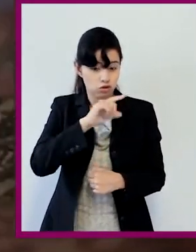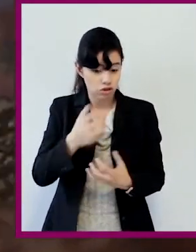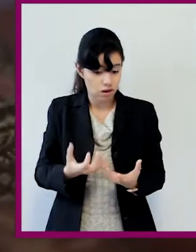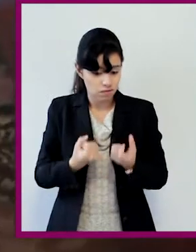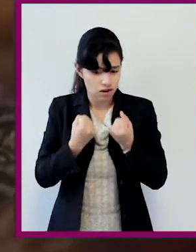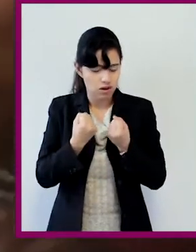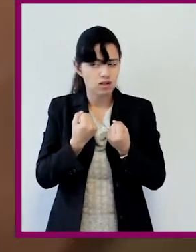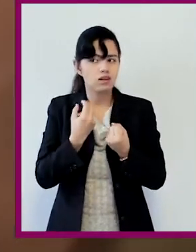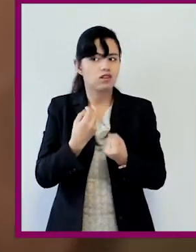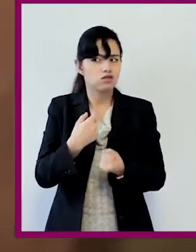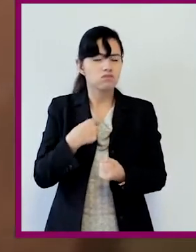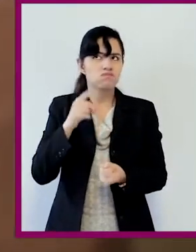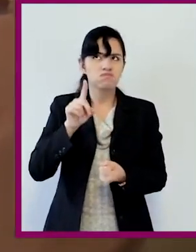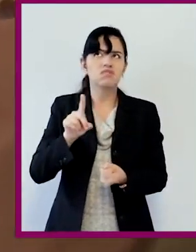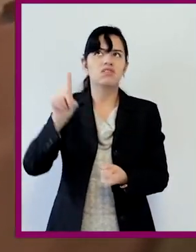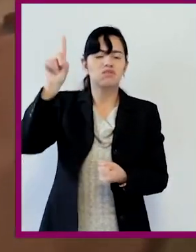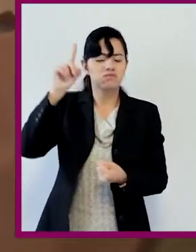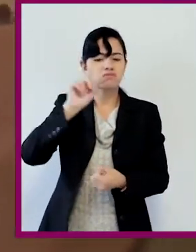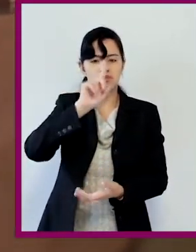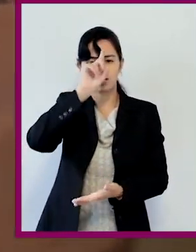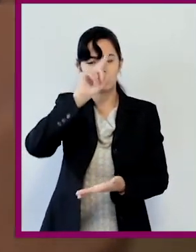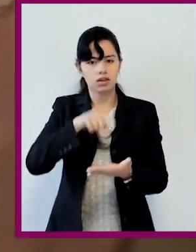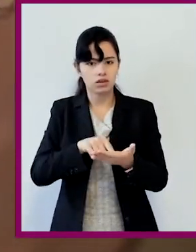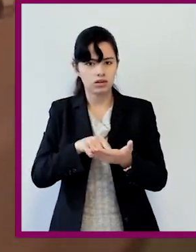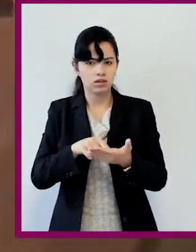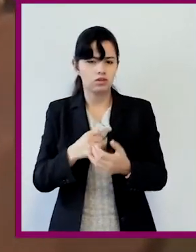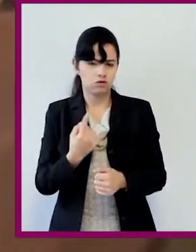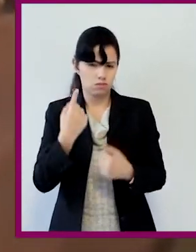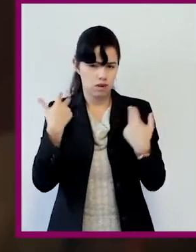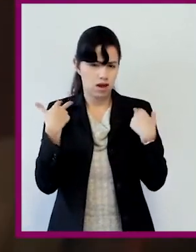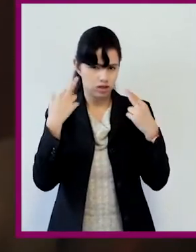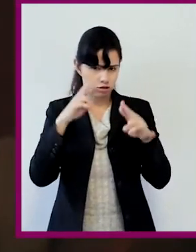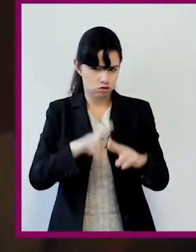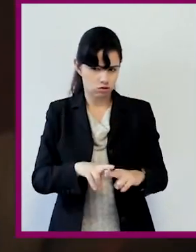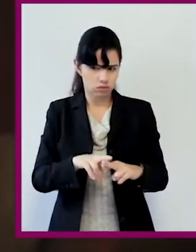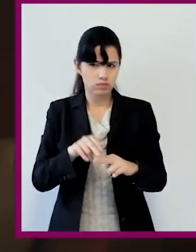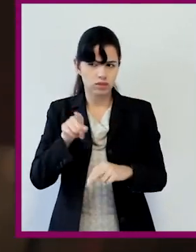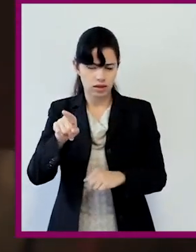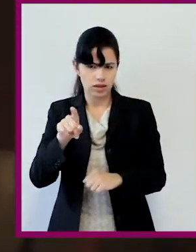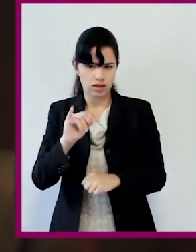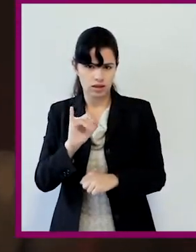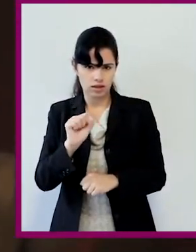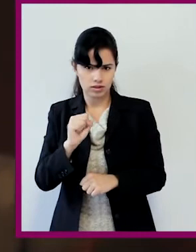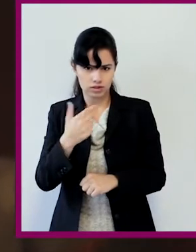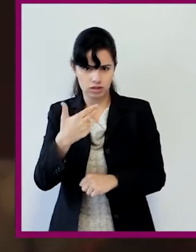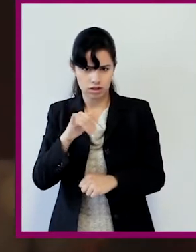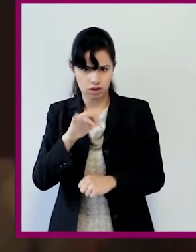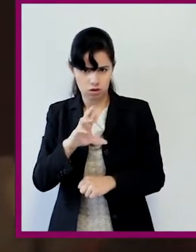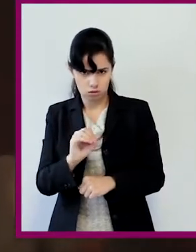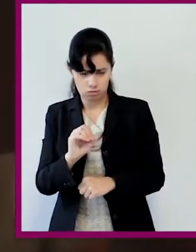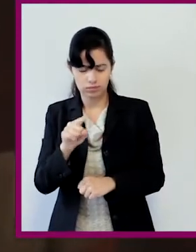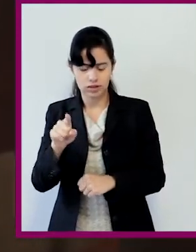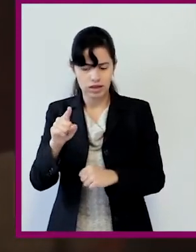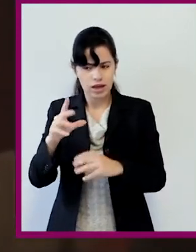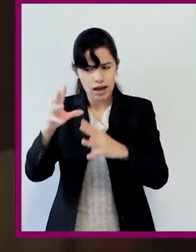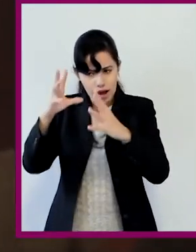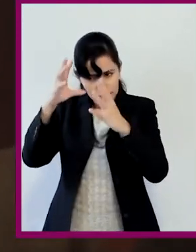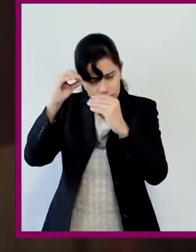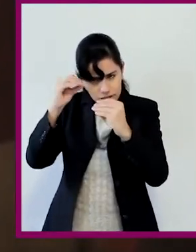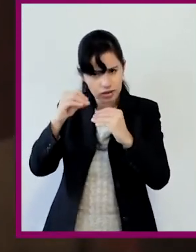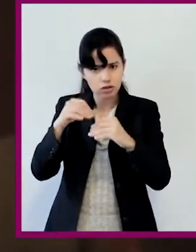mío a uno de mis maestros que se llama Ichiro. Y empecé a hacer pues trabajo espiritual,